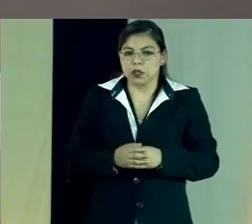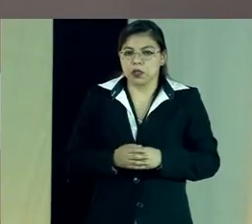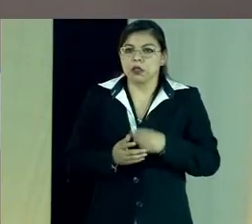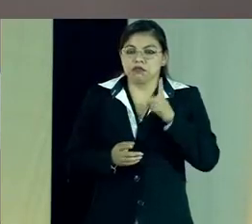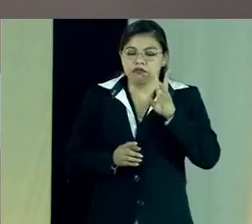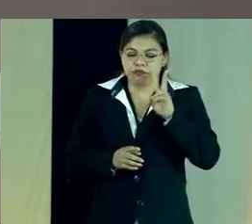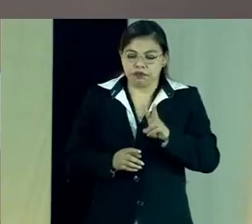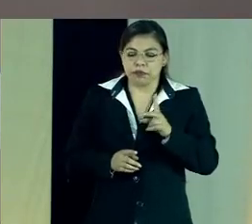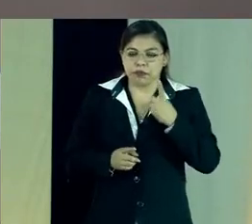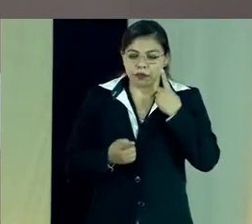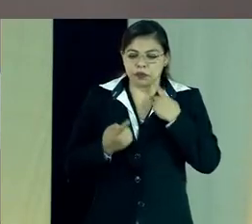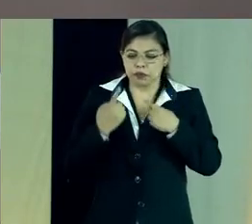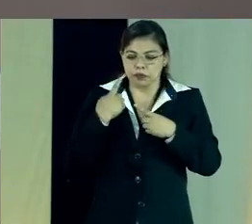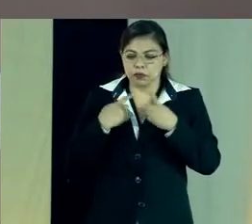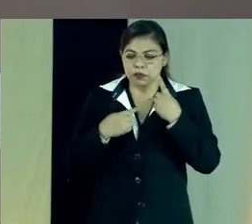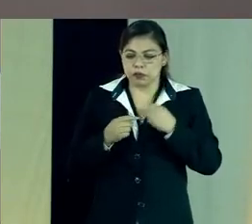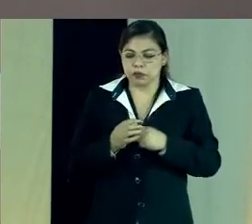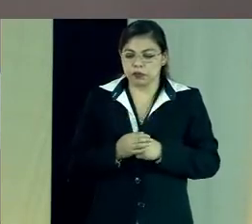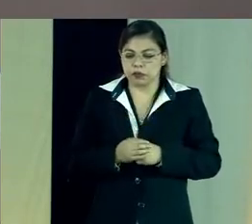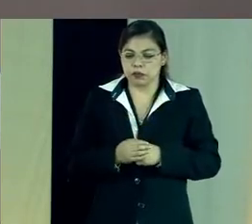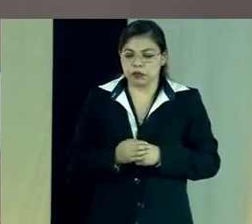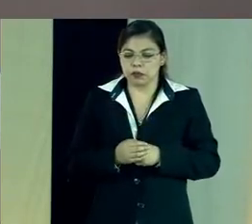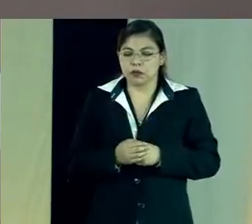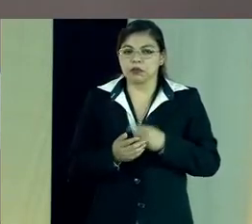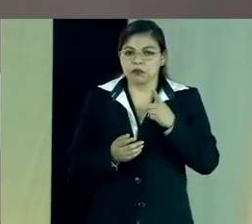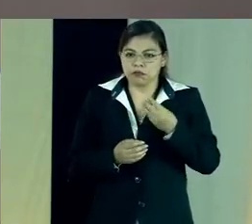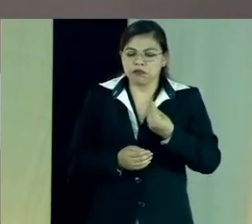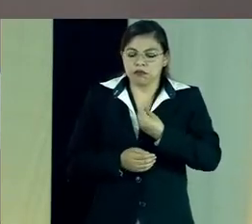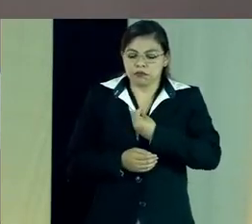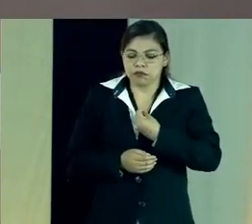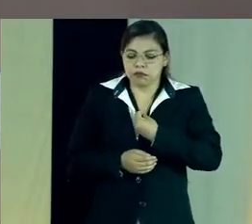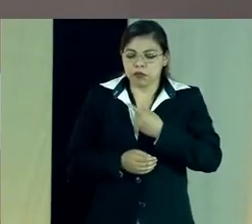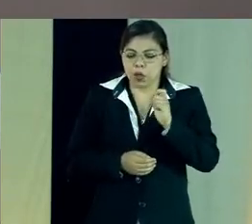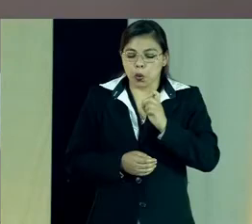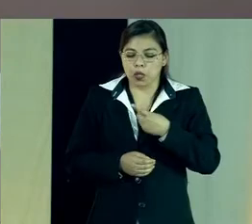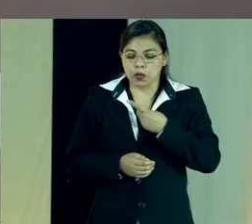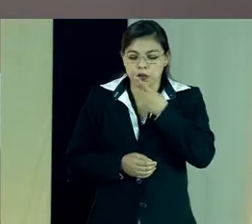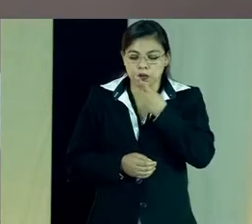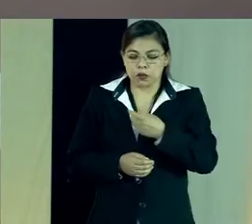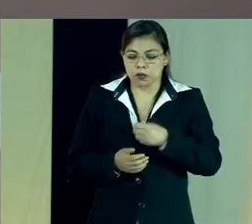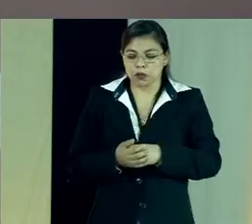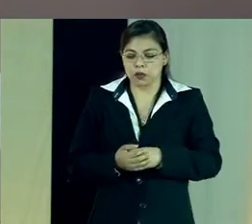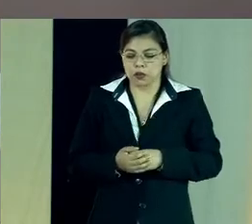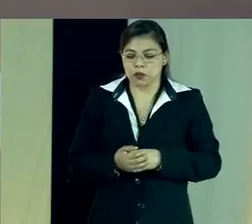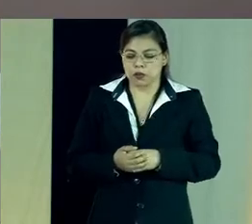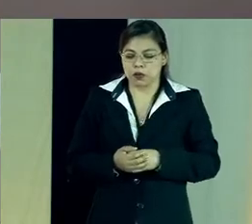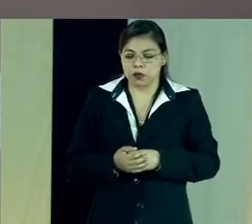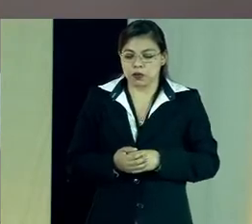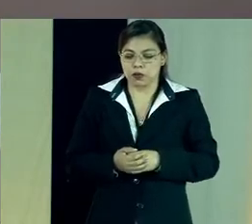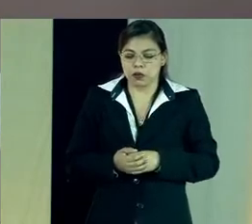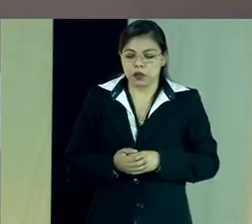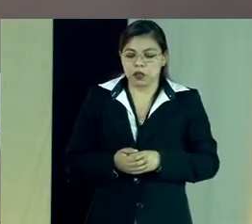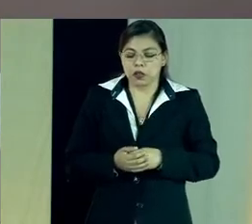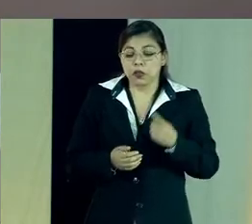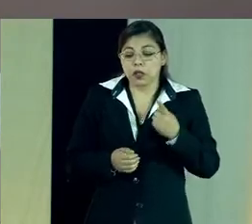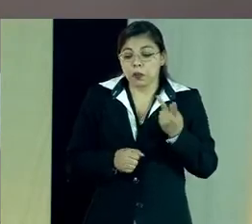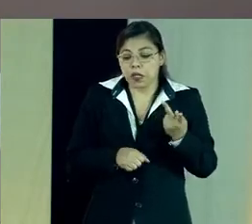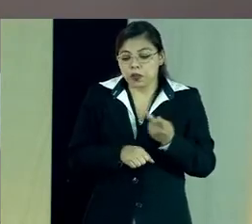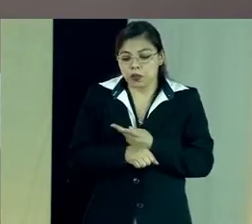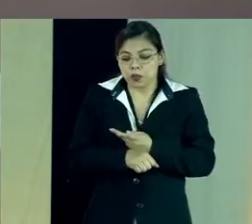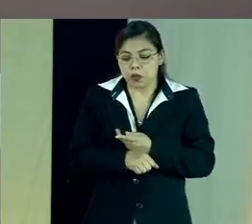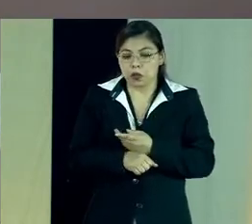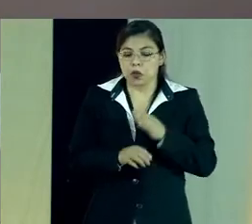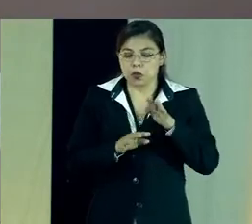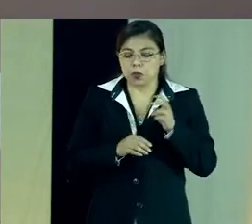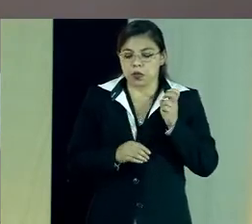lágrimas fueron y él se atragantó cuando la enormidad de lo sucedido salió